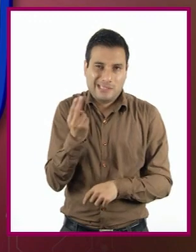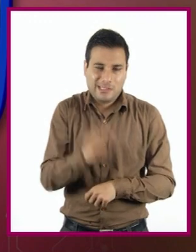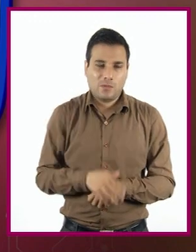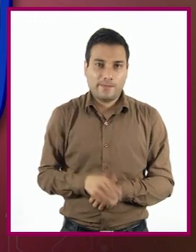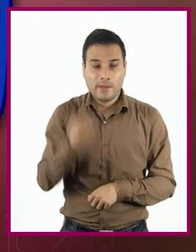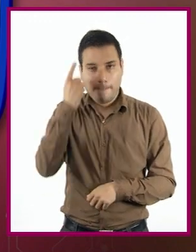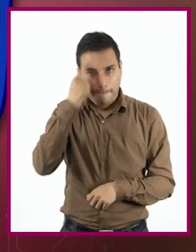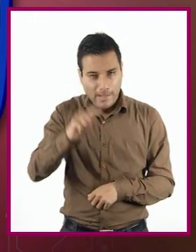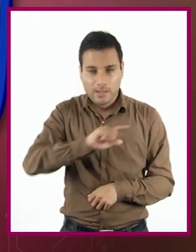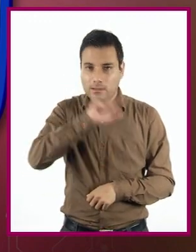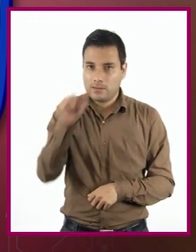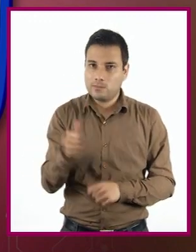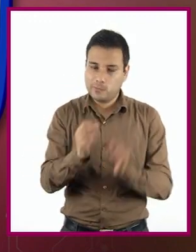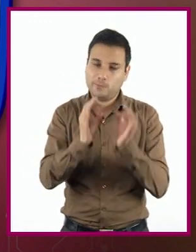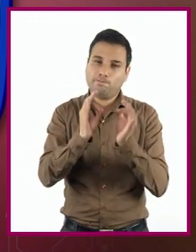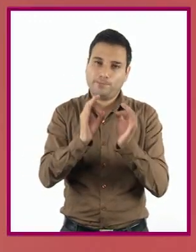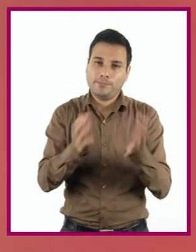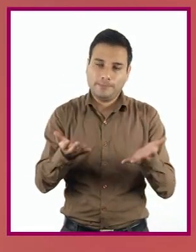para combatir la pandemia.